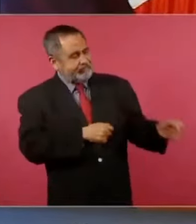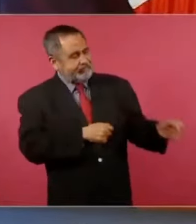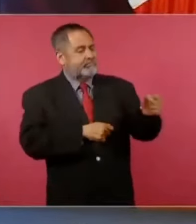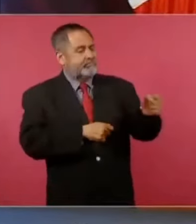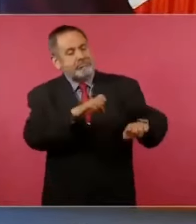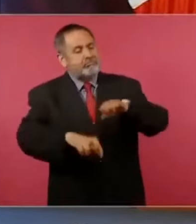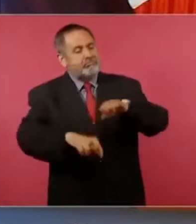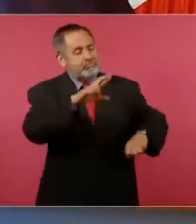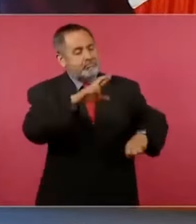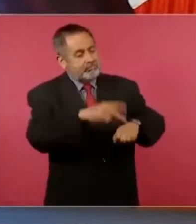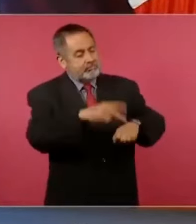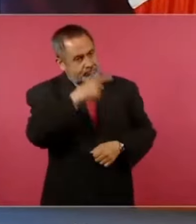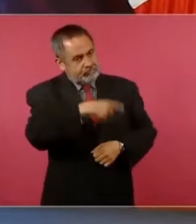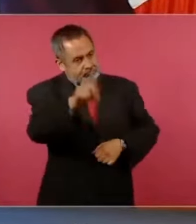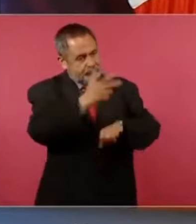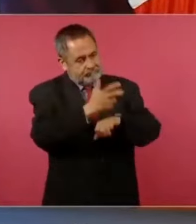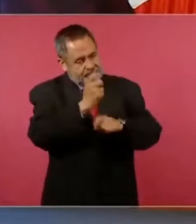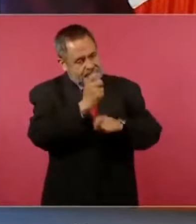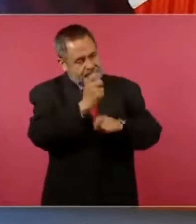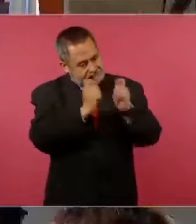embajador de México en Estados Unidos.